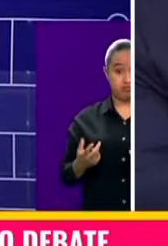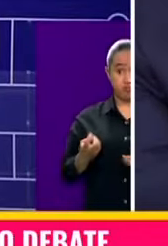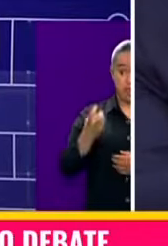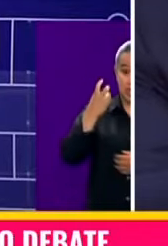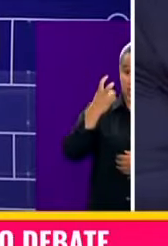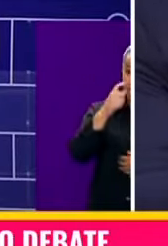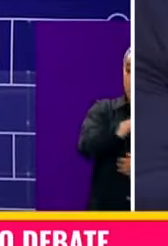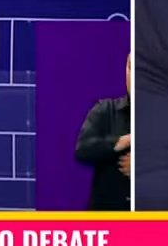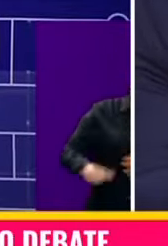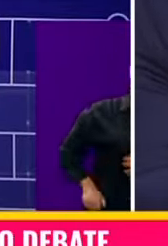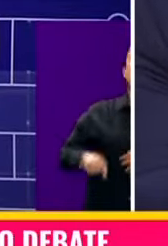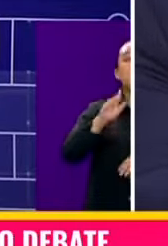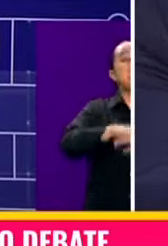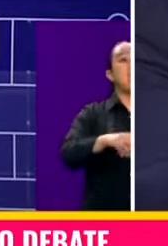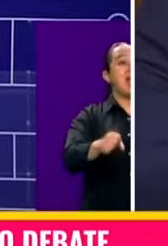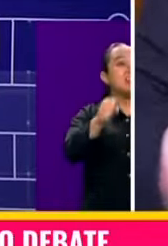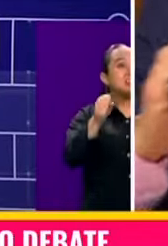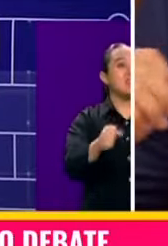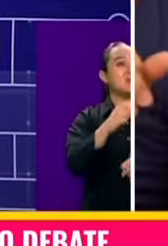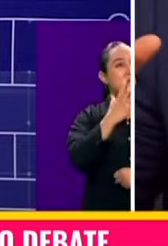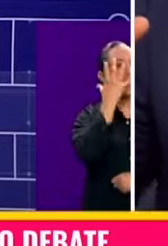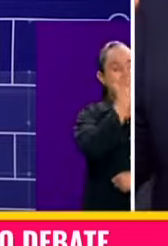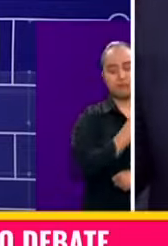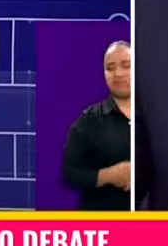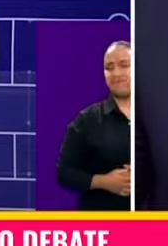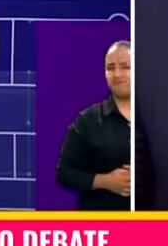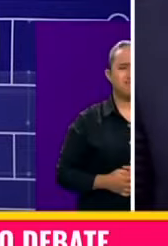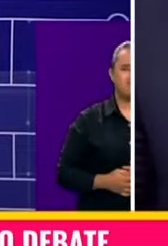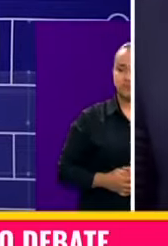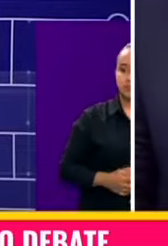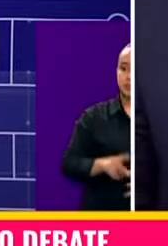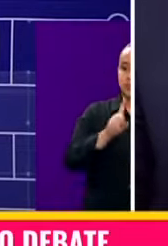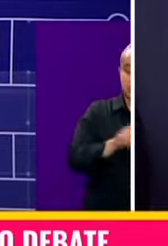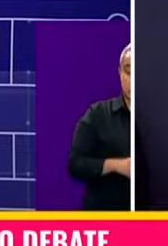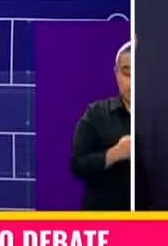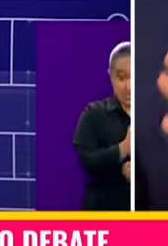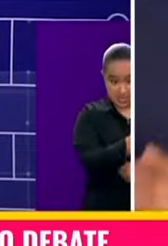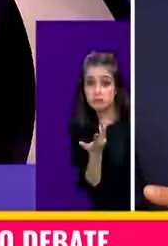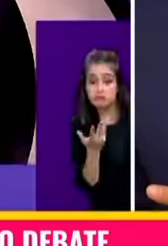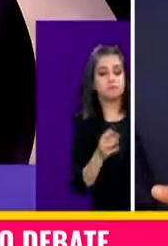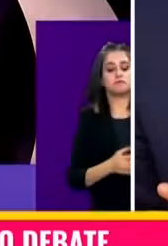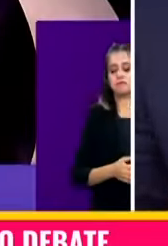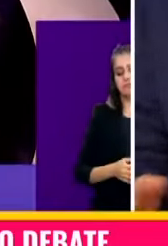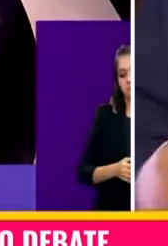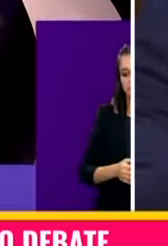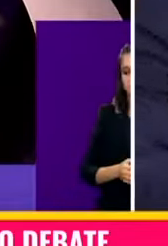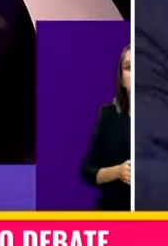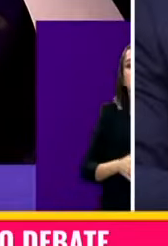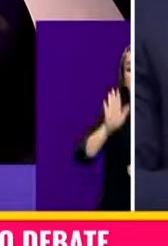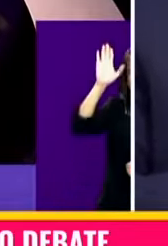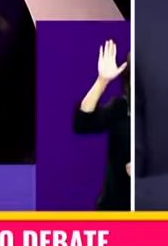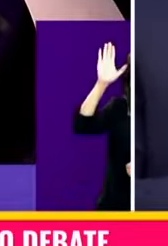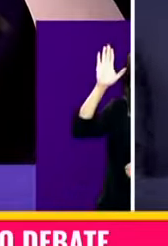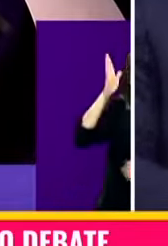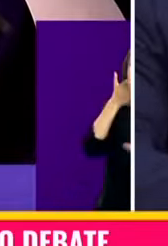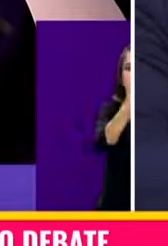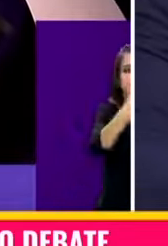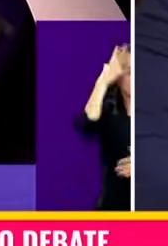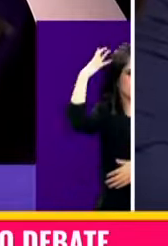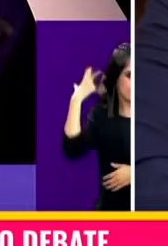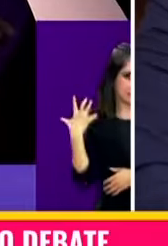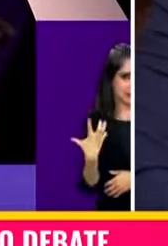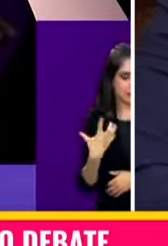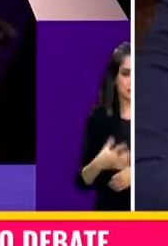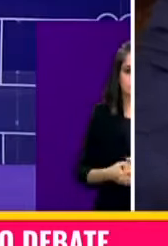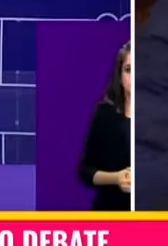justicia, planeación y desarrollo inmobiliario urbano. A ver, lo mismo de siempre, un montón de qués, bien poquitos, por no decir